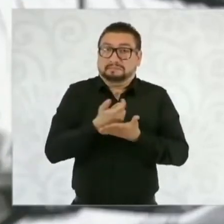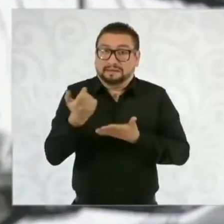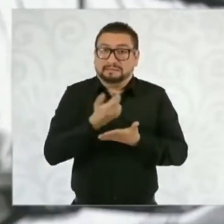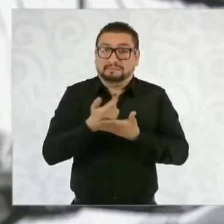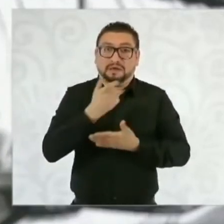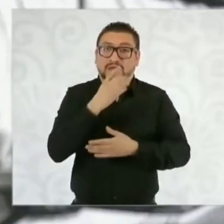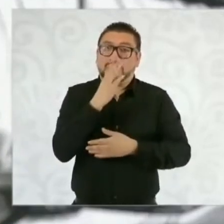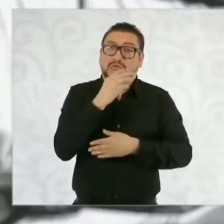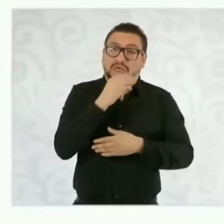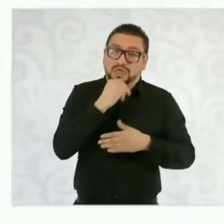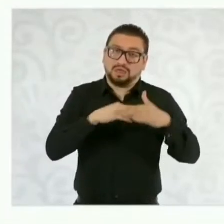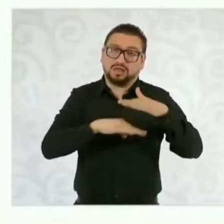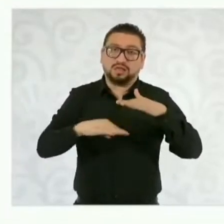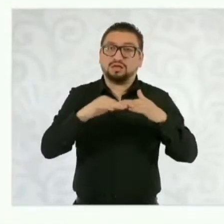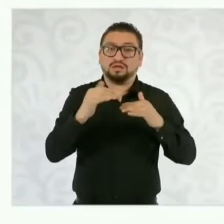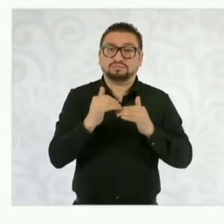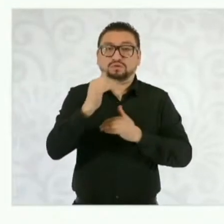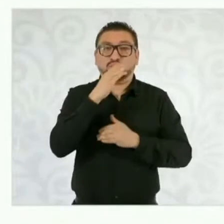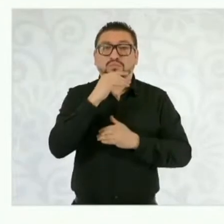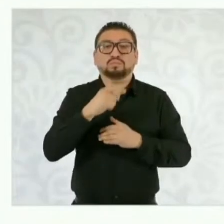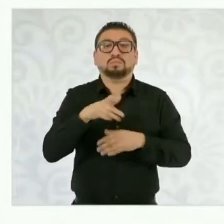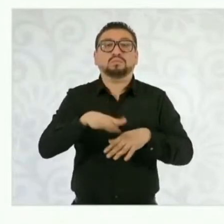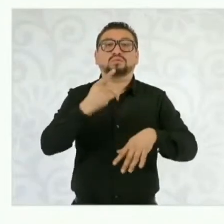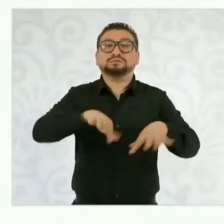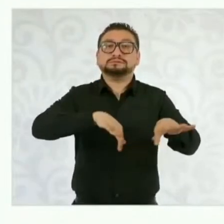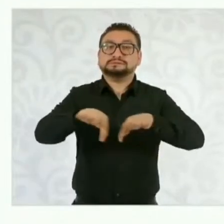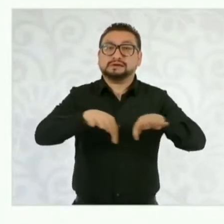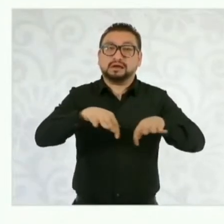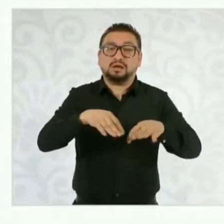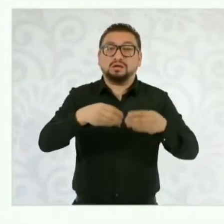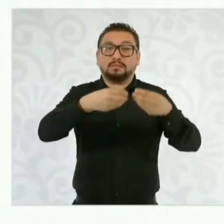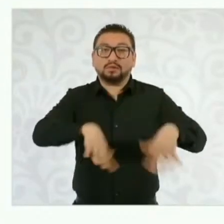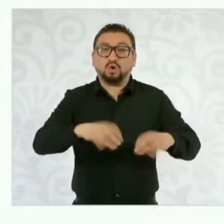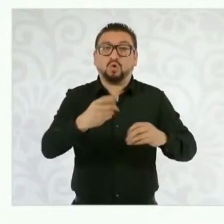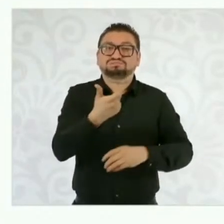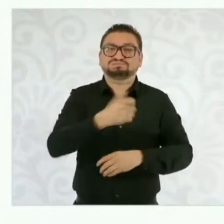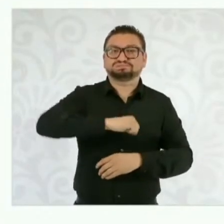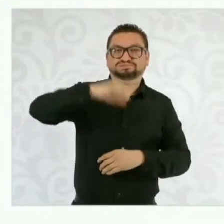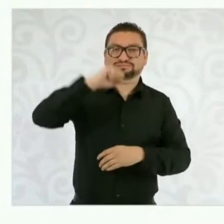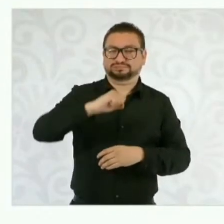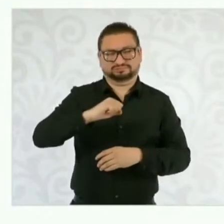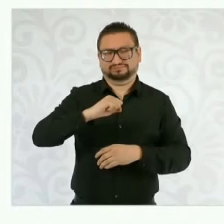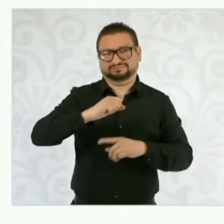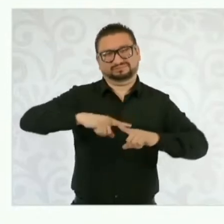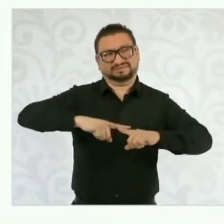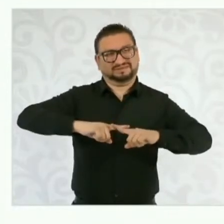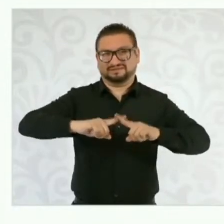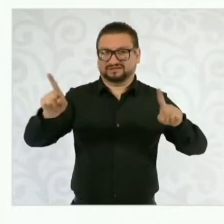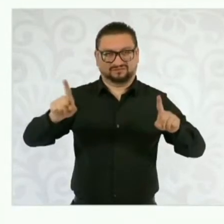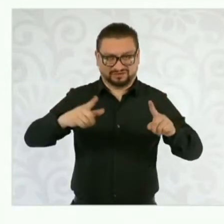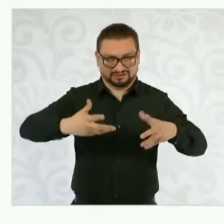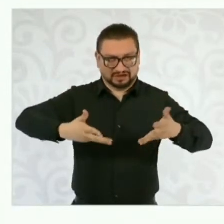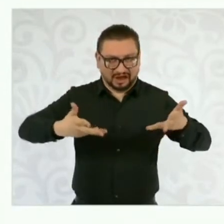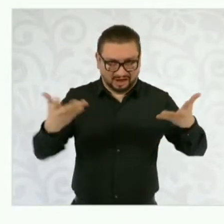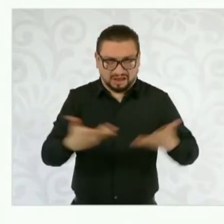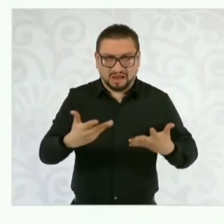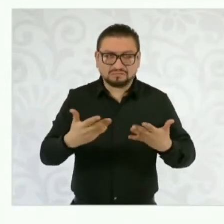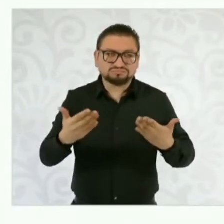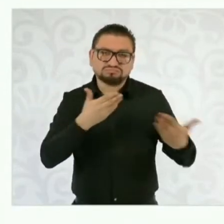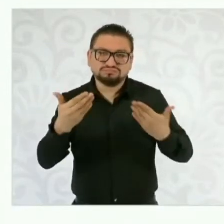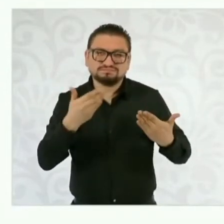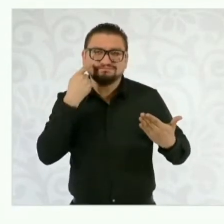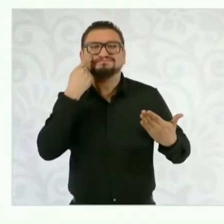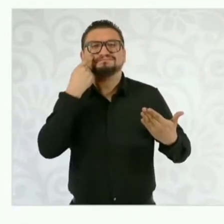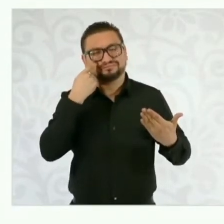significaba una pérdida de empleo, también incluso inflación. En ese sentido, decirles que bueno, los hechos nos han mostrado que se ha